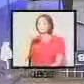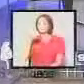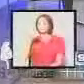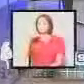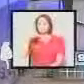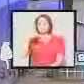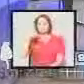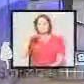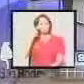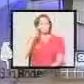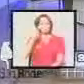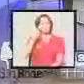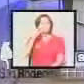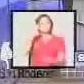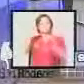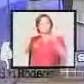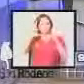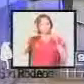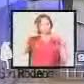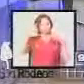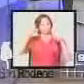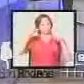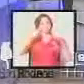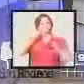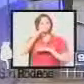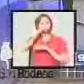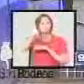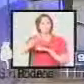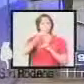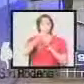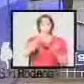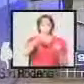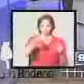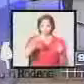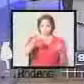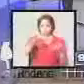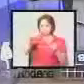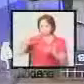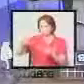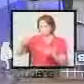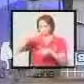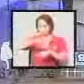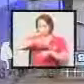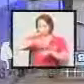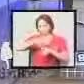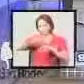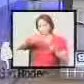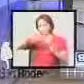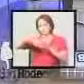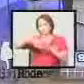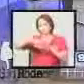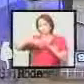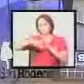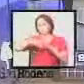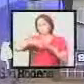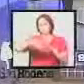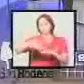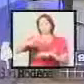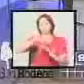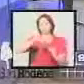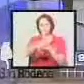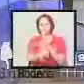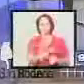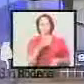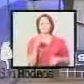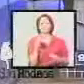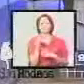tema o el consejo que se le puede dar a esas personas que en este momento tienen crédito en dólares y